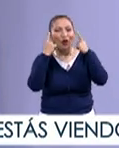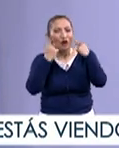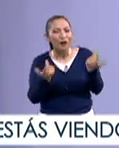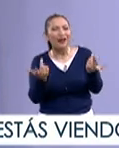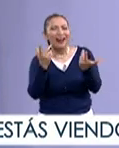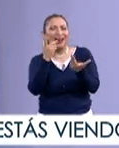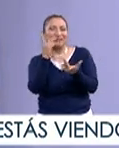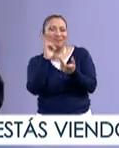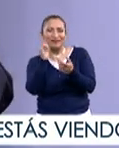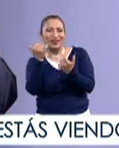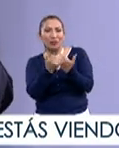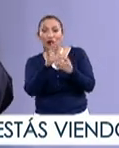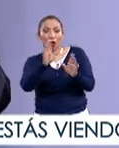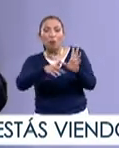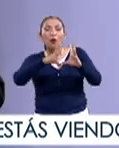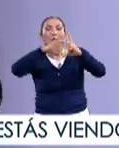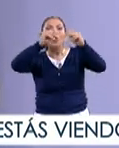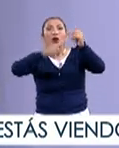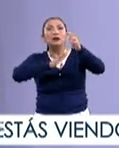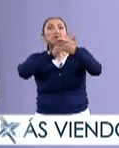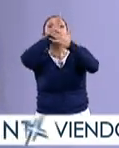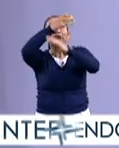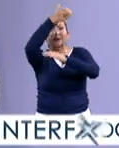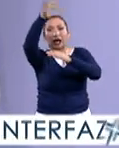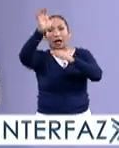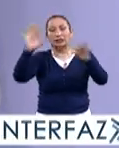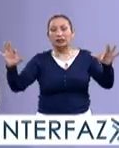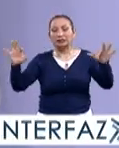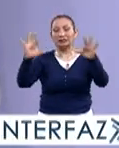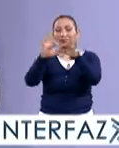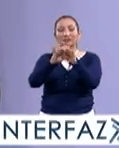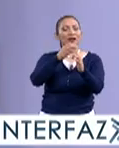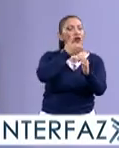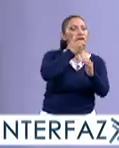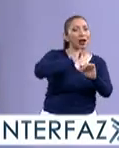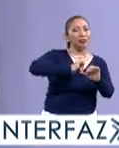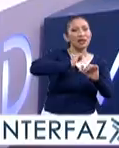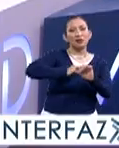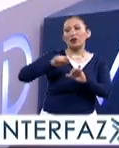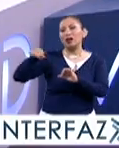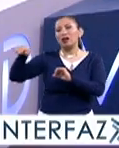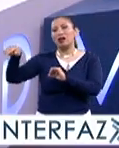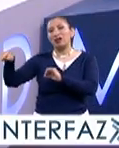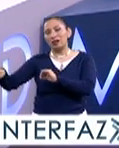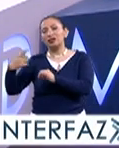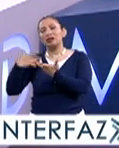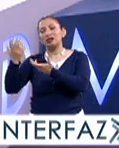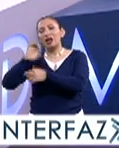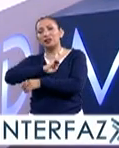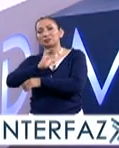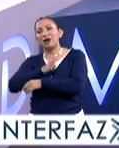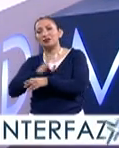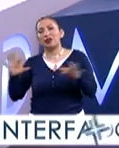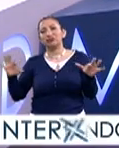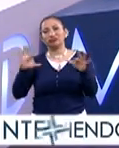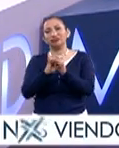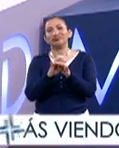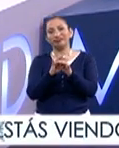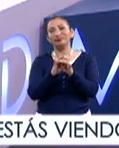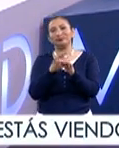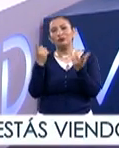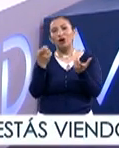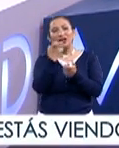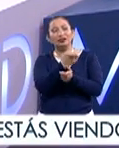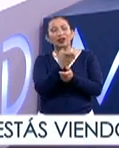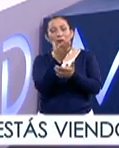y cosas así. Entonces es la fusión de esta tradición mesoamericana con el cristianismo. Por eso